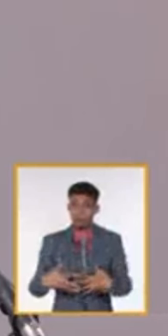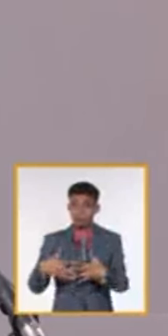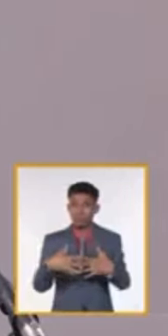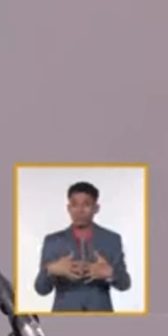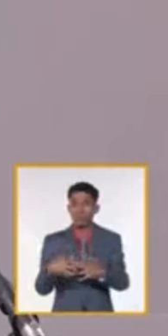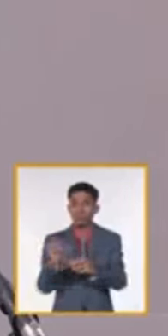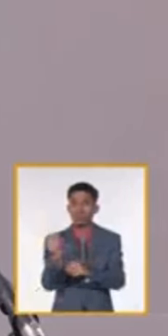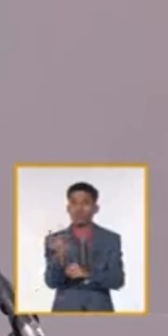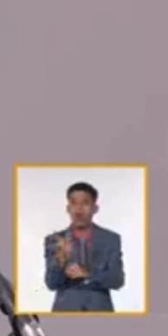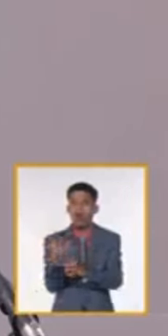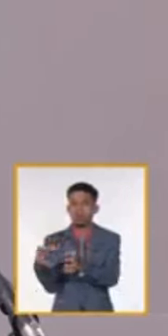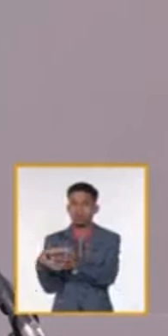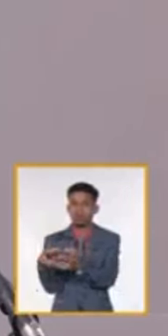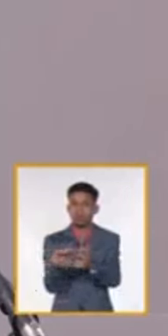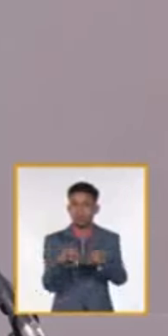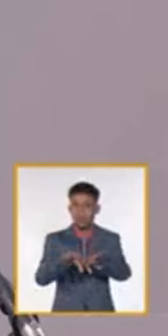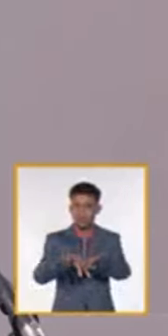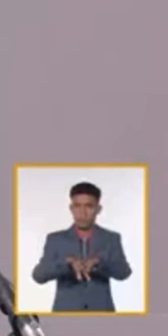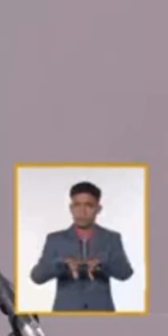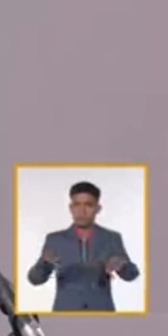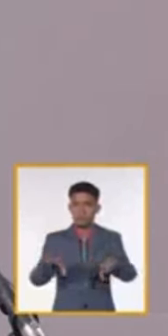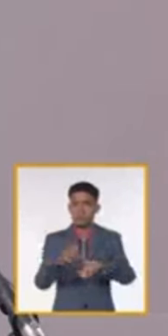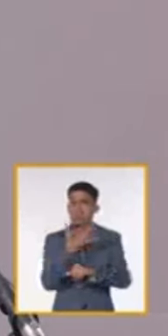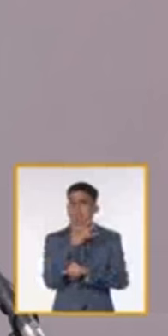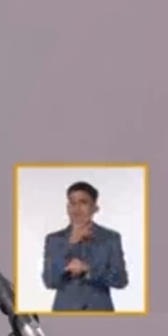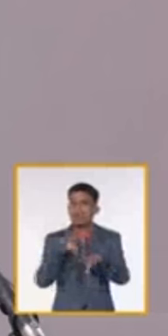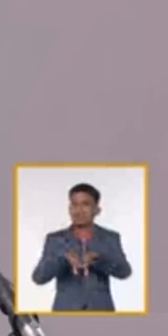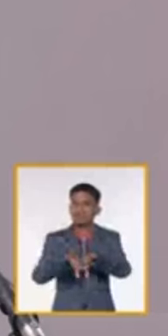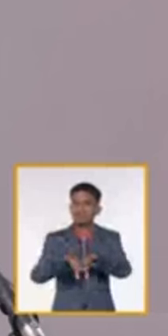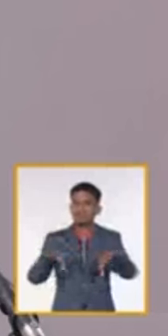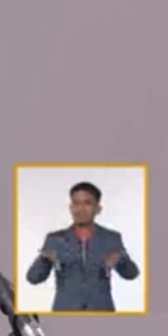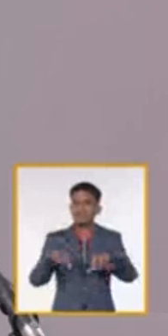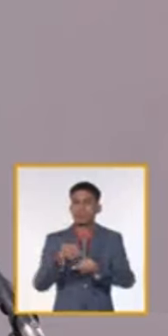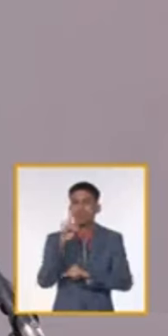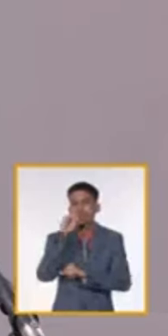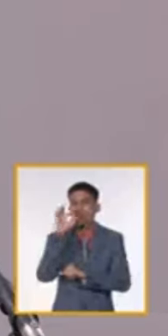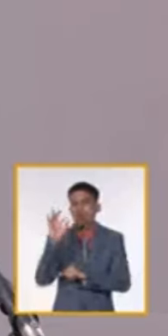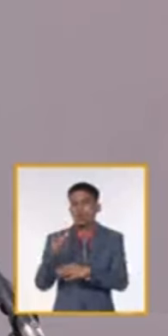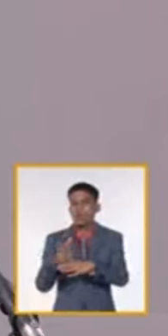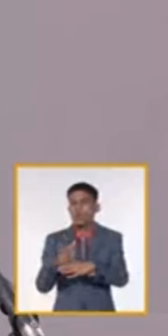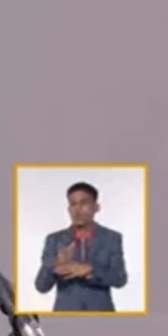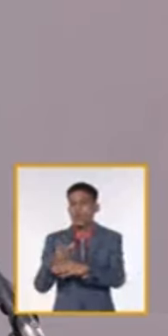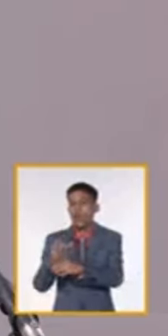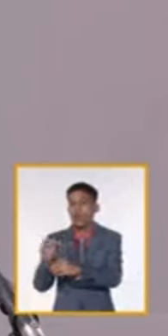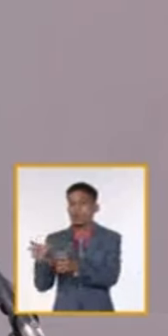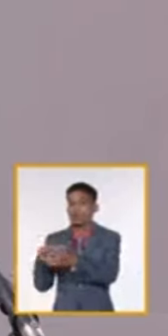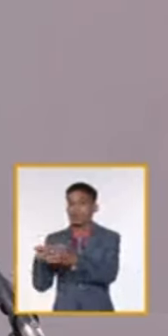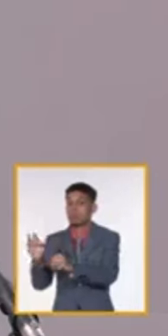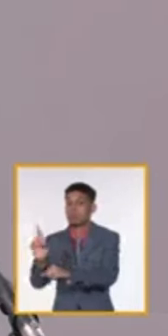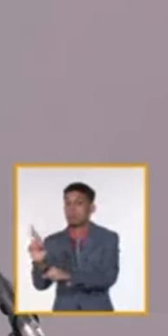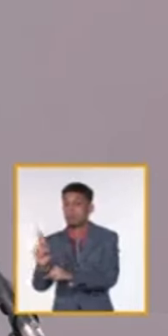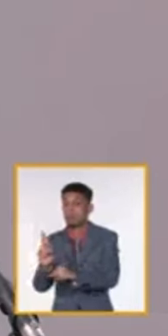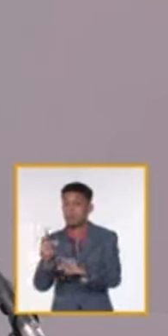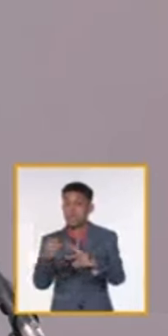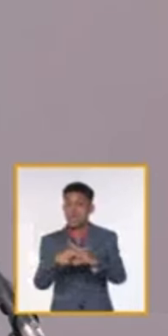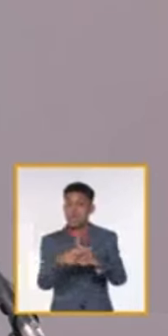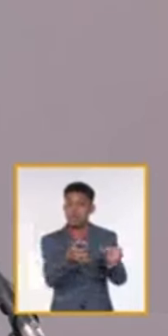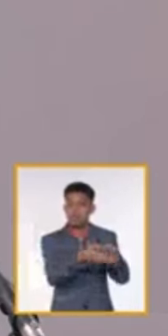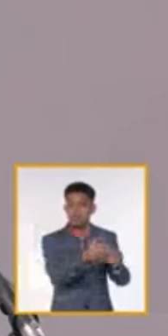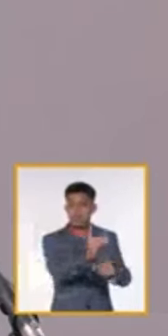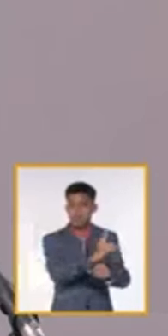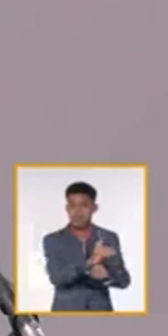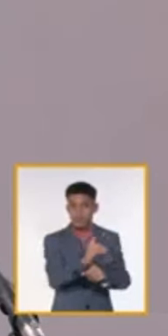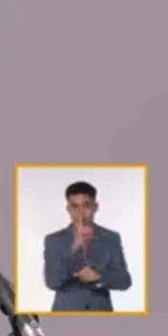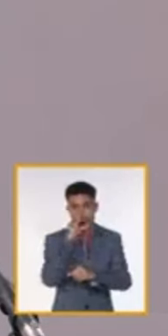expertos han planteado ya no es una división necesariamente de izquierda o de derecha, sino una división entre generaciones,